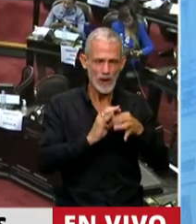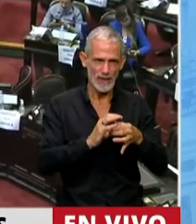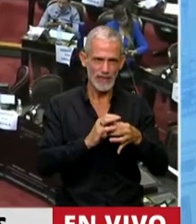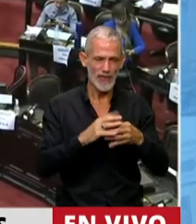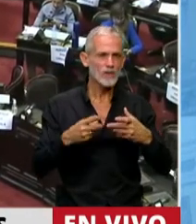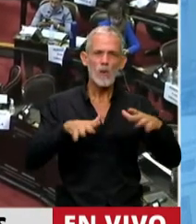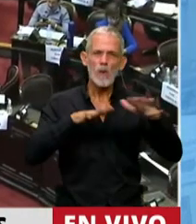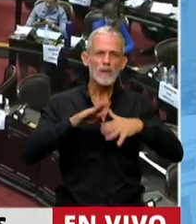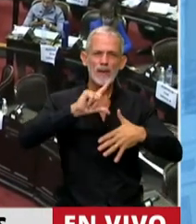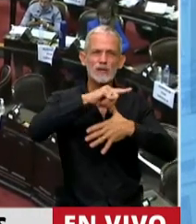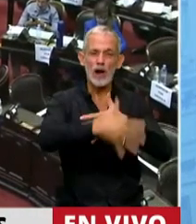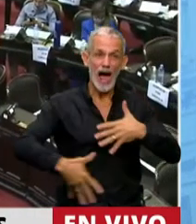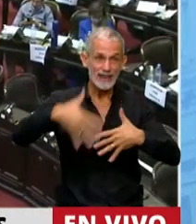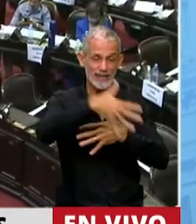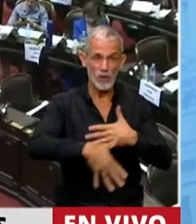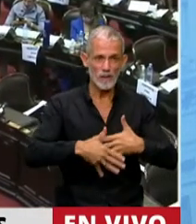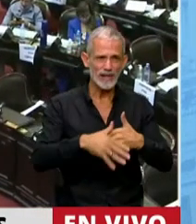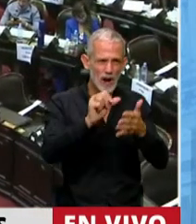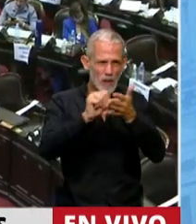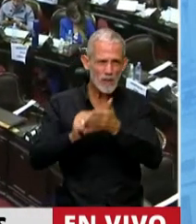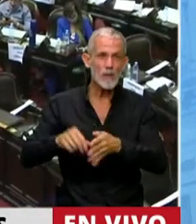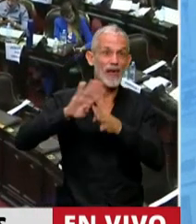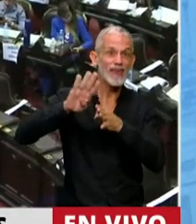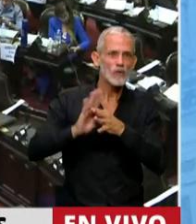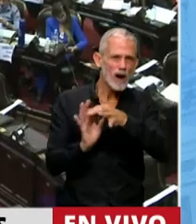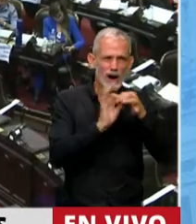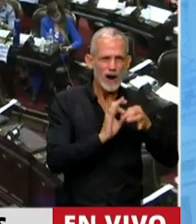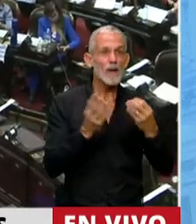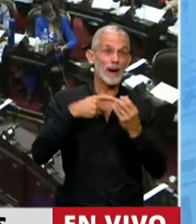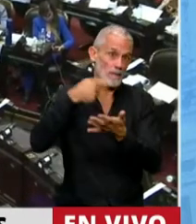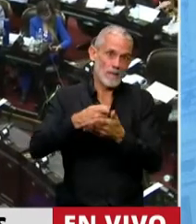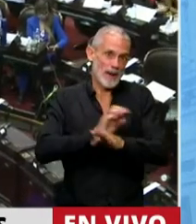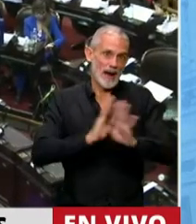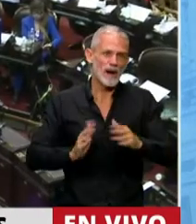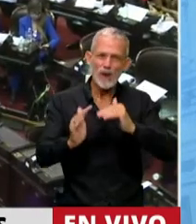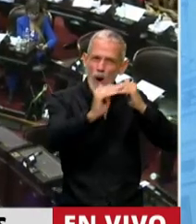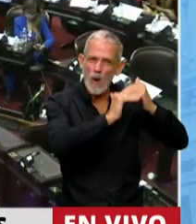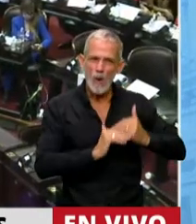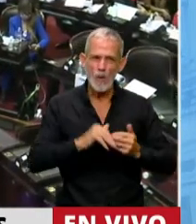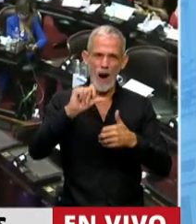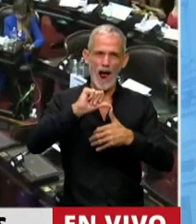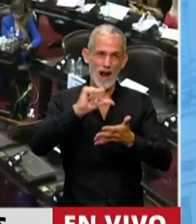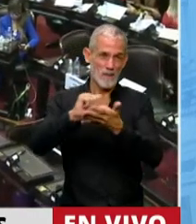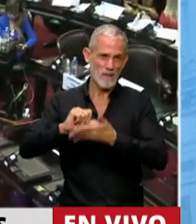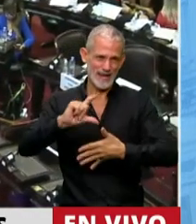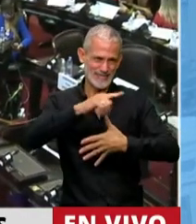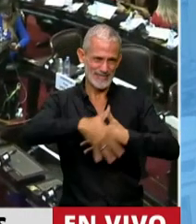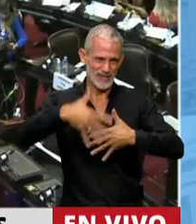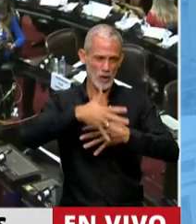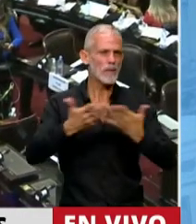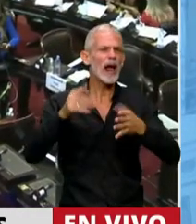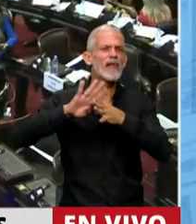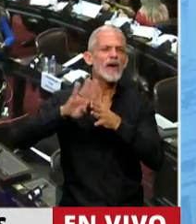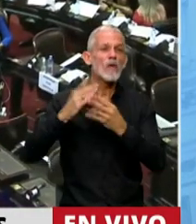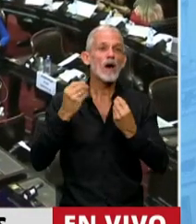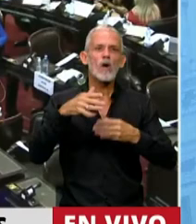movimiento latinoamericano, de un frente de países deudores, para dejar de pagar en común una deuda que es